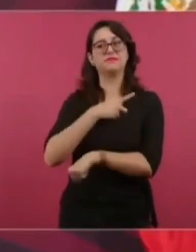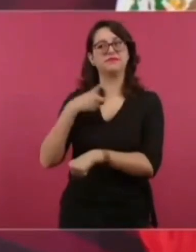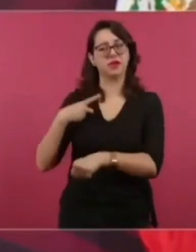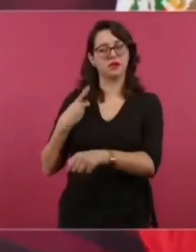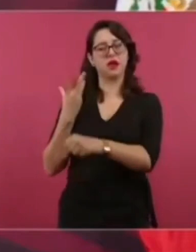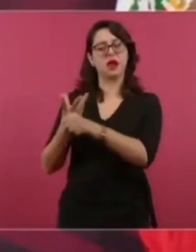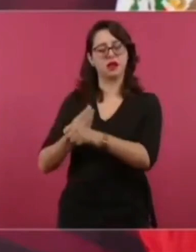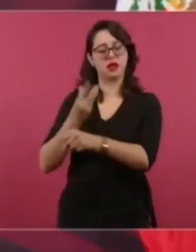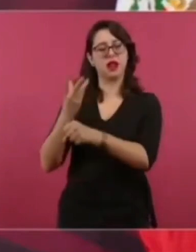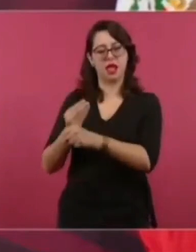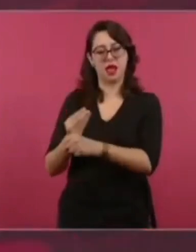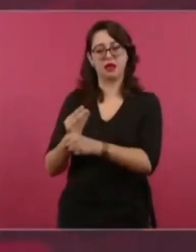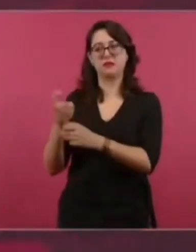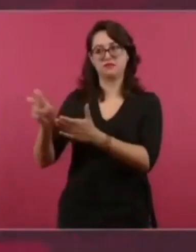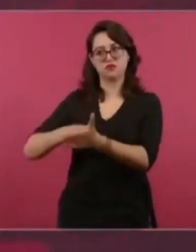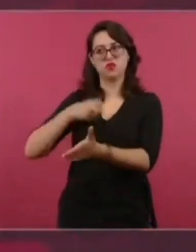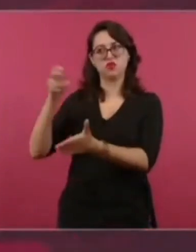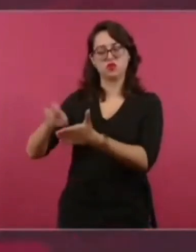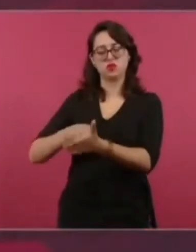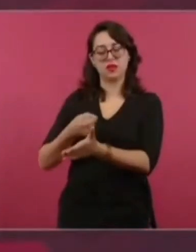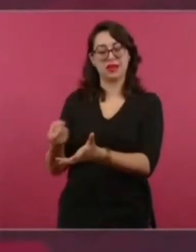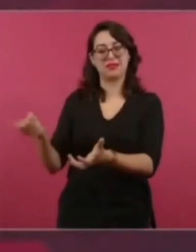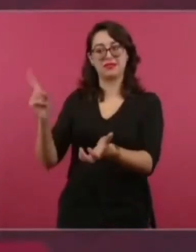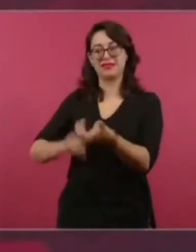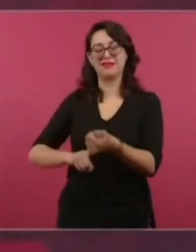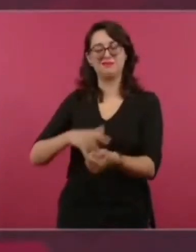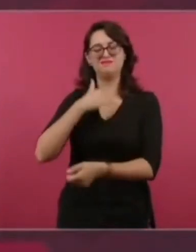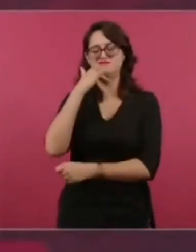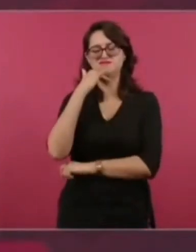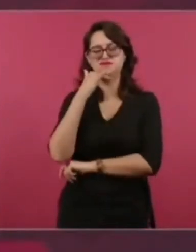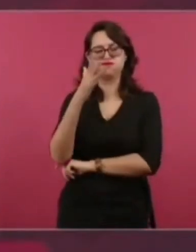Falta limpiar de corrupción